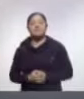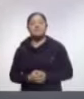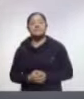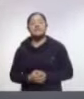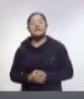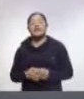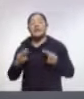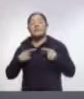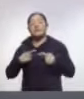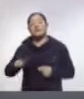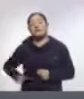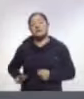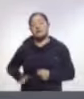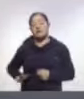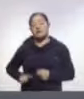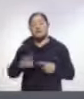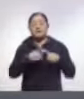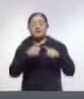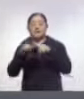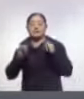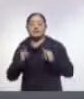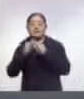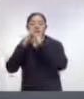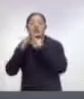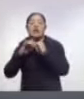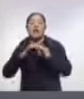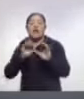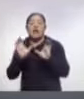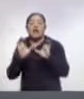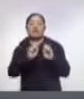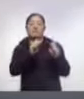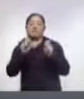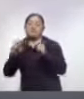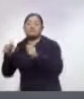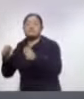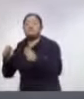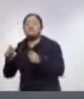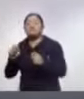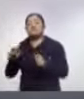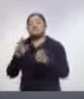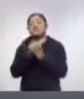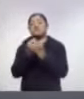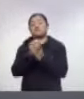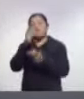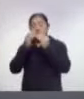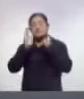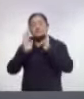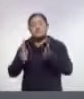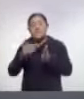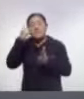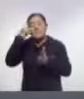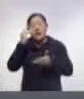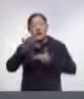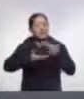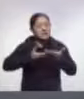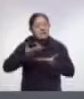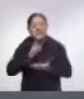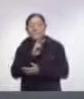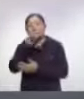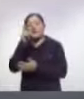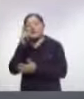servidores públicos de diversas dependencias estatales reciben constancias de capacitación para ofrecer un mejor servicio a la población.